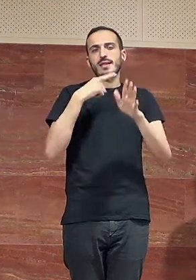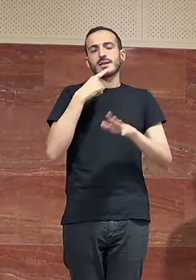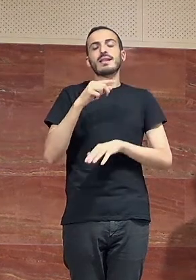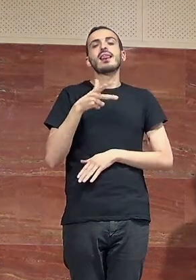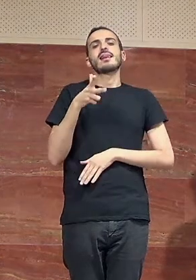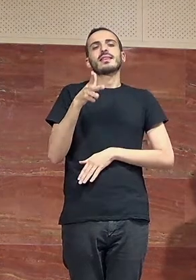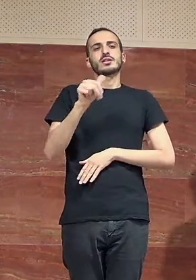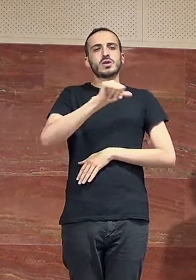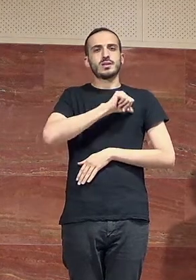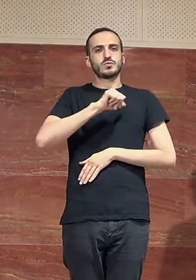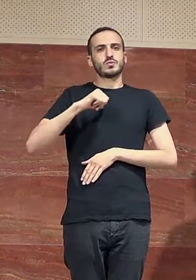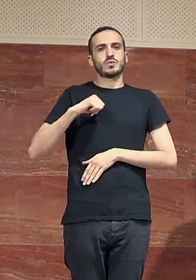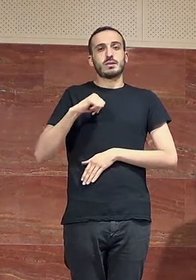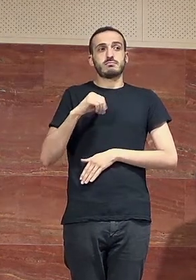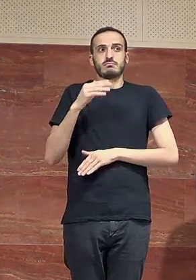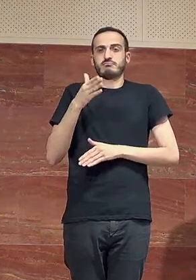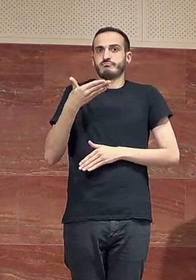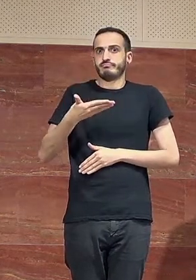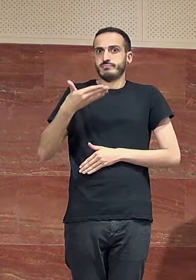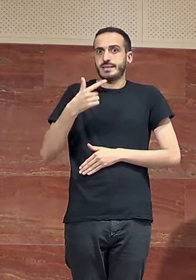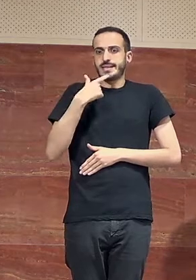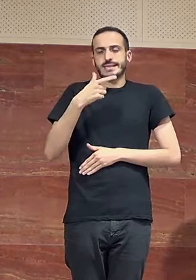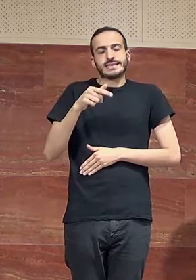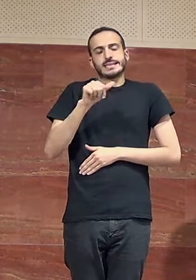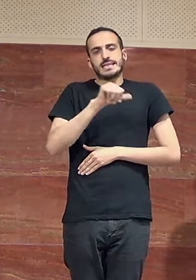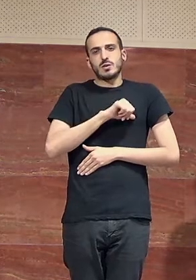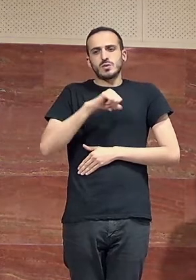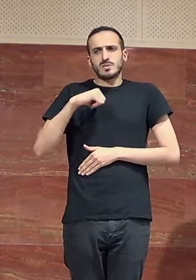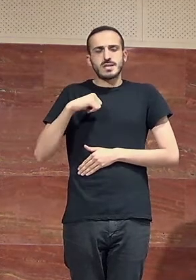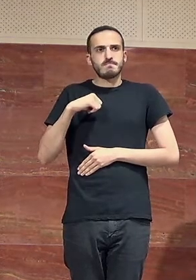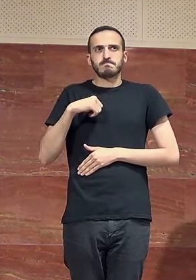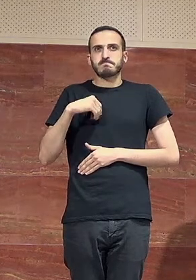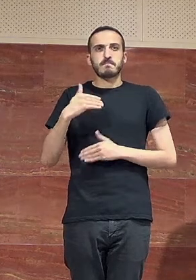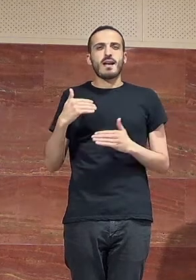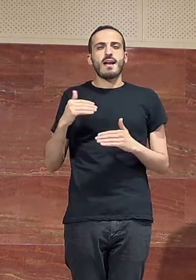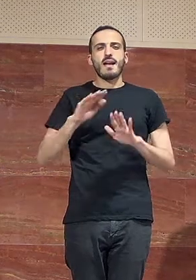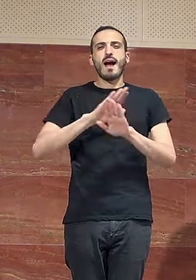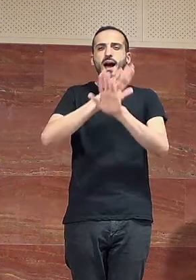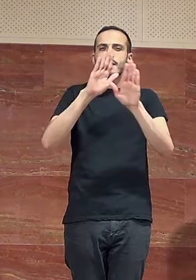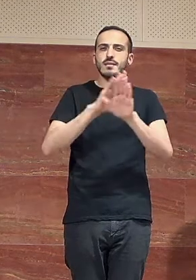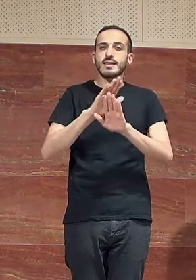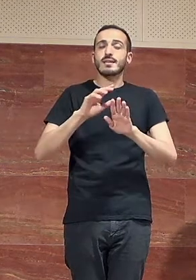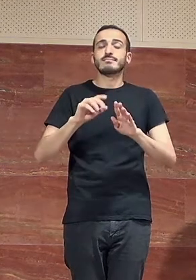es realmente lo único que nos puede llevar a que exista ese proyecto de vida.